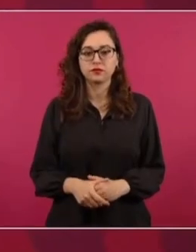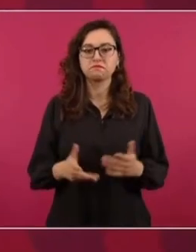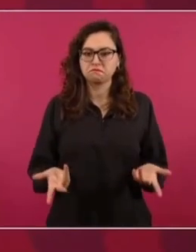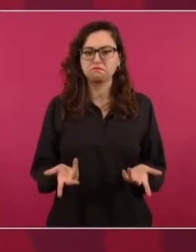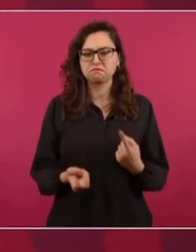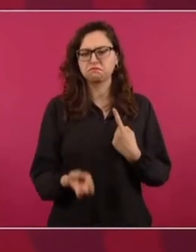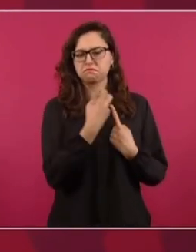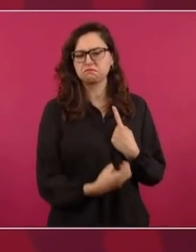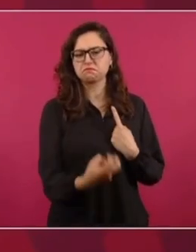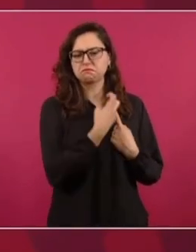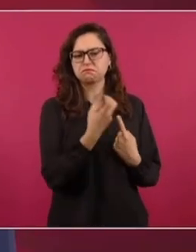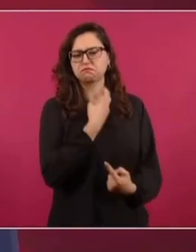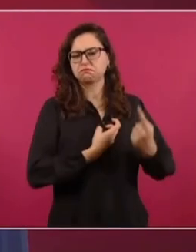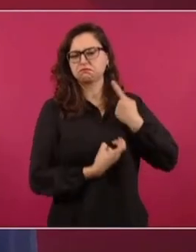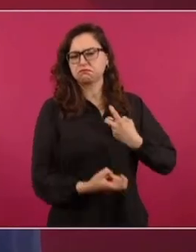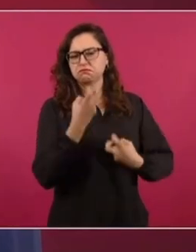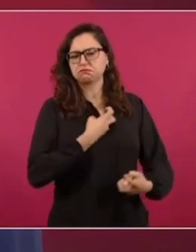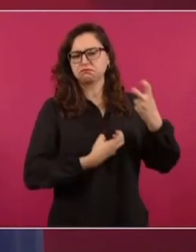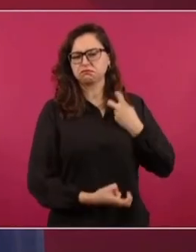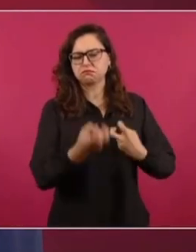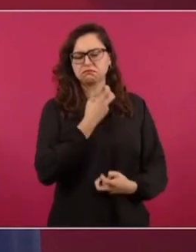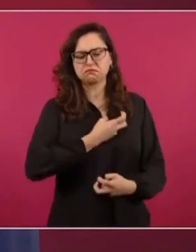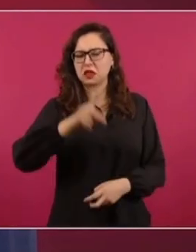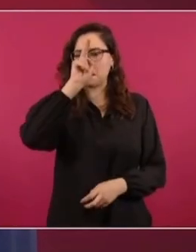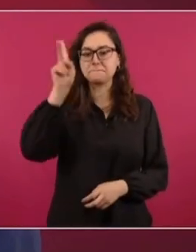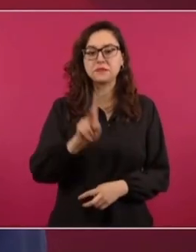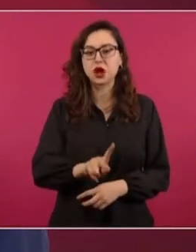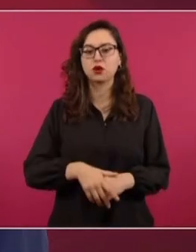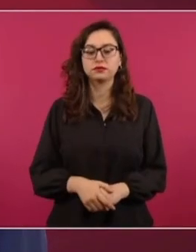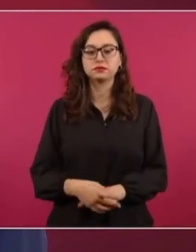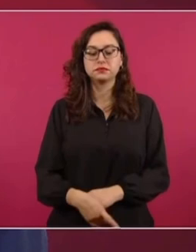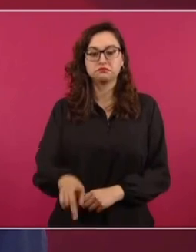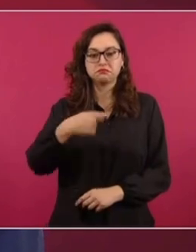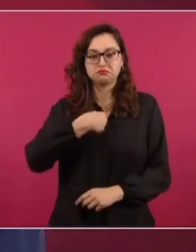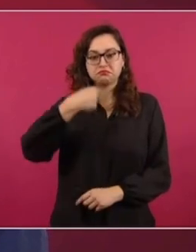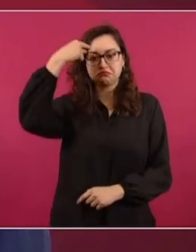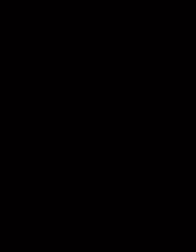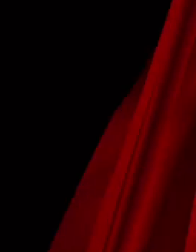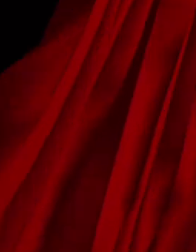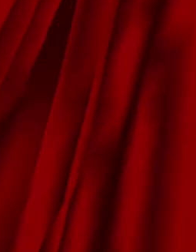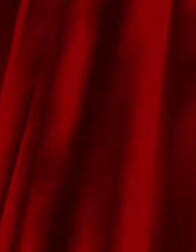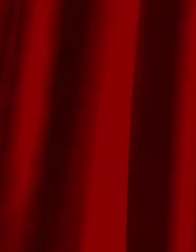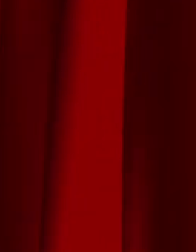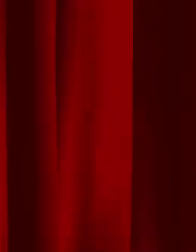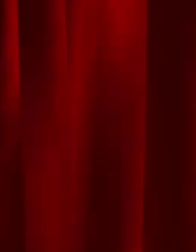los peores insultos, pero si uno está bien con su conciencia, no pasa nada.